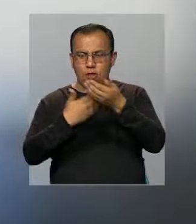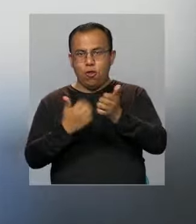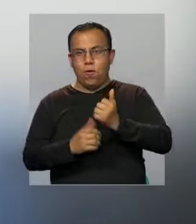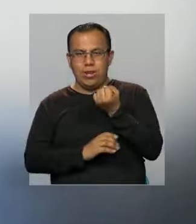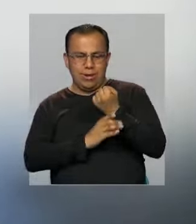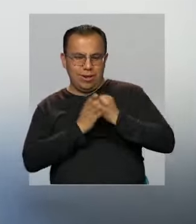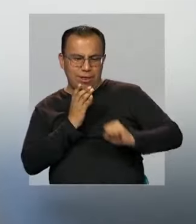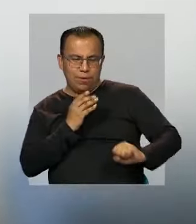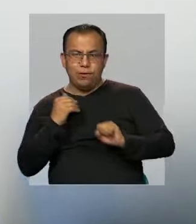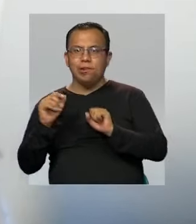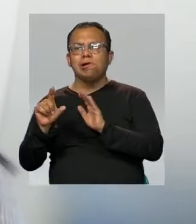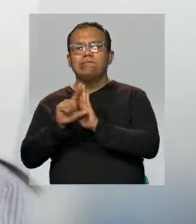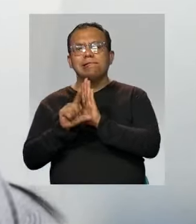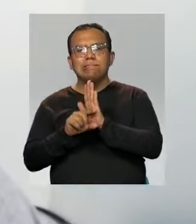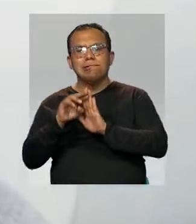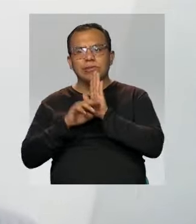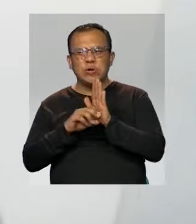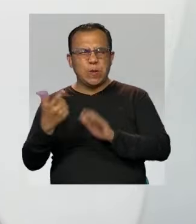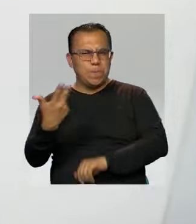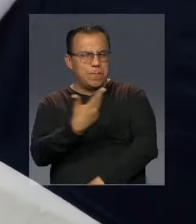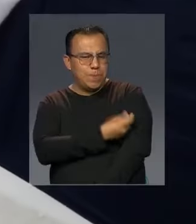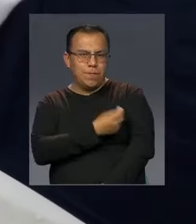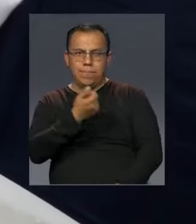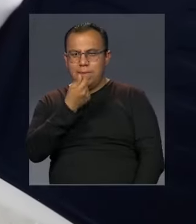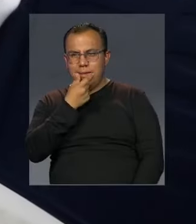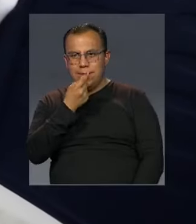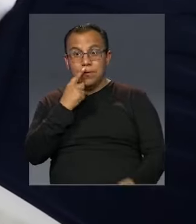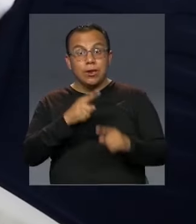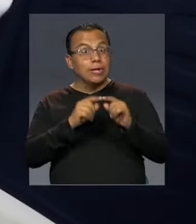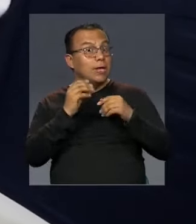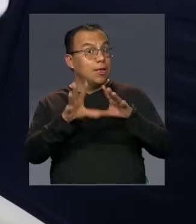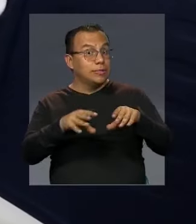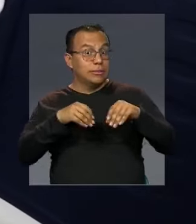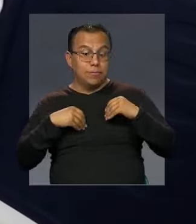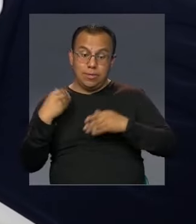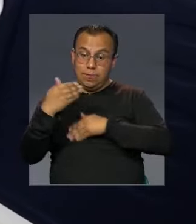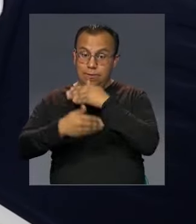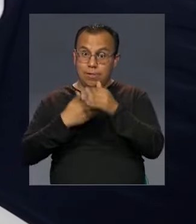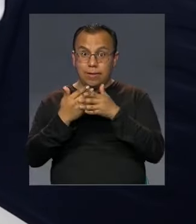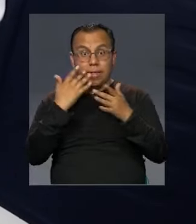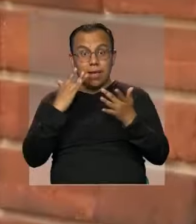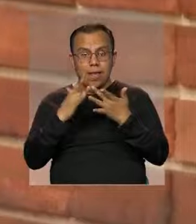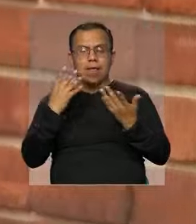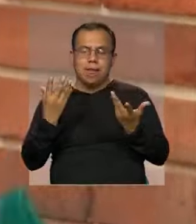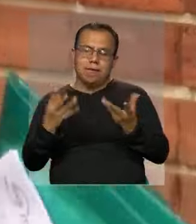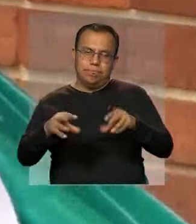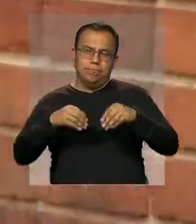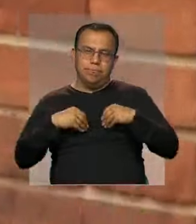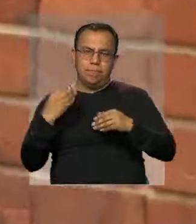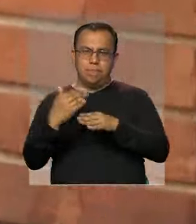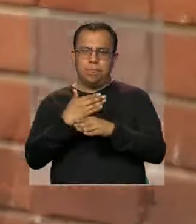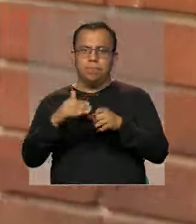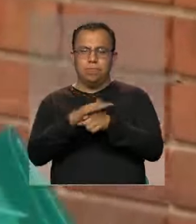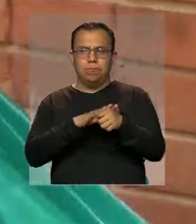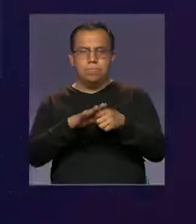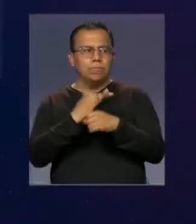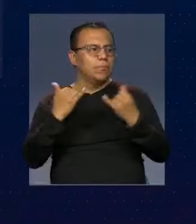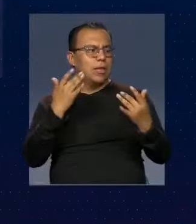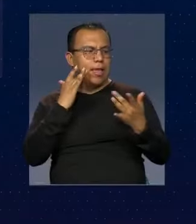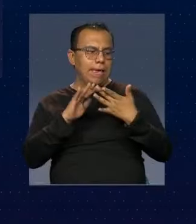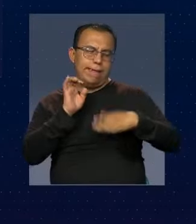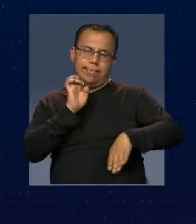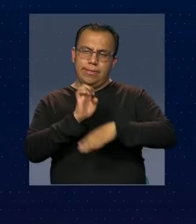la negligencia, la excesiva medicalización y el no consentimiento de procedimientos médicos hacen parte del problema. Hay una cantidad